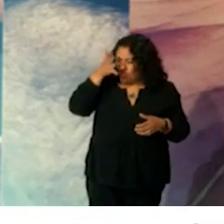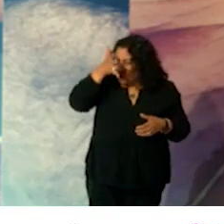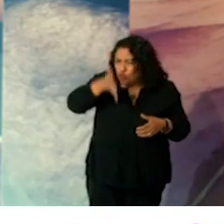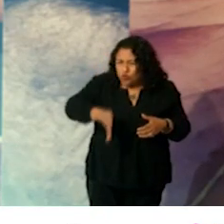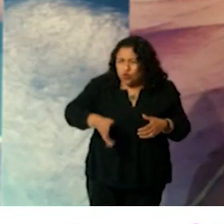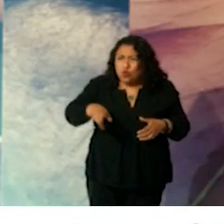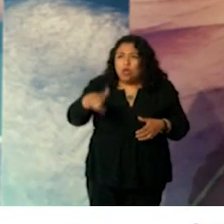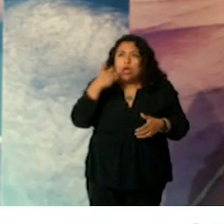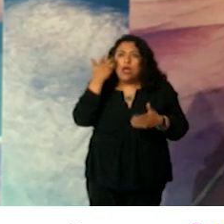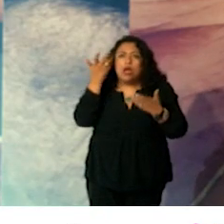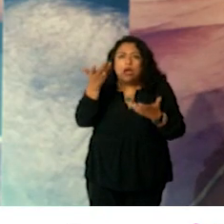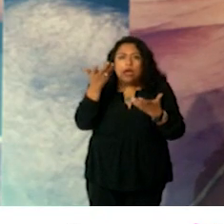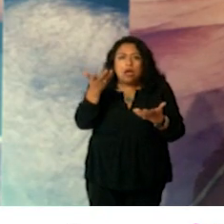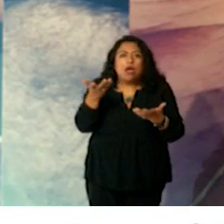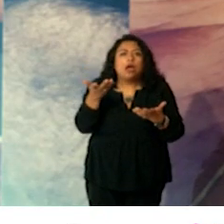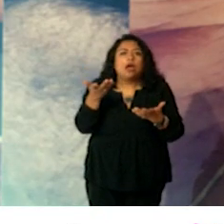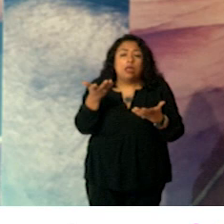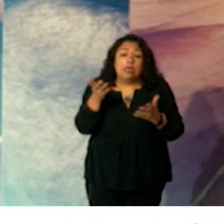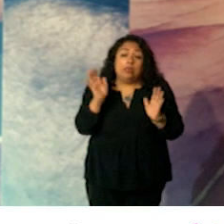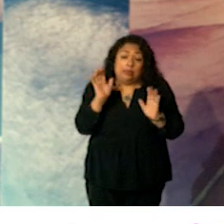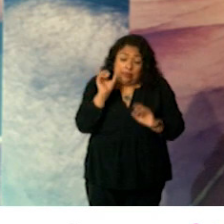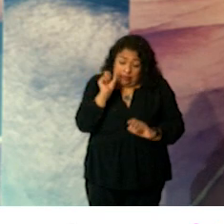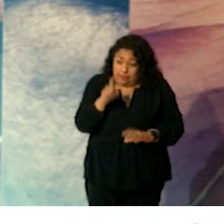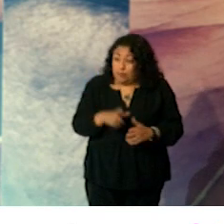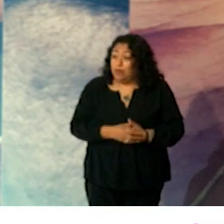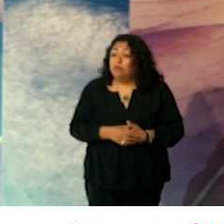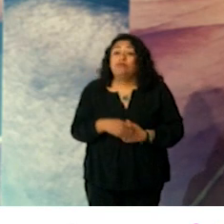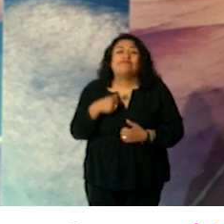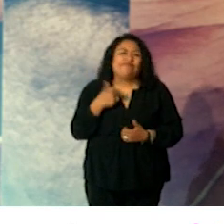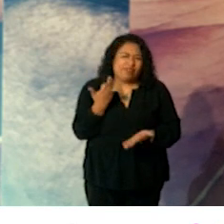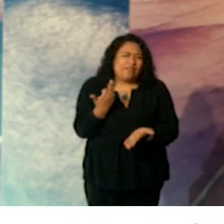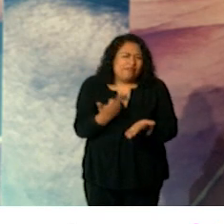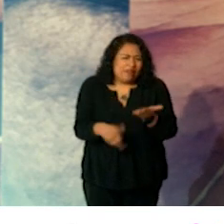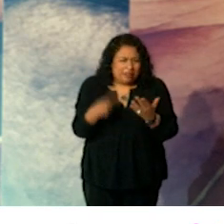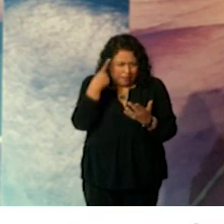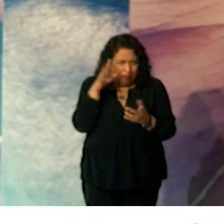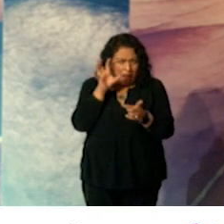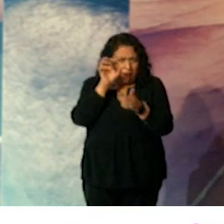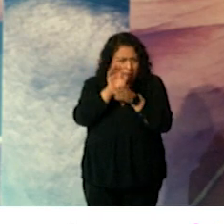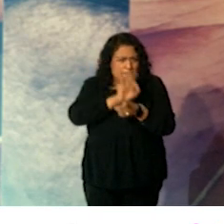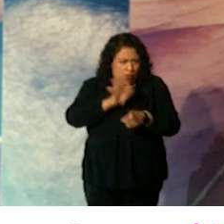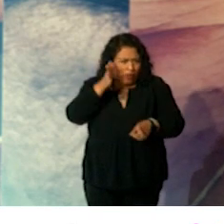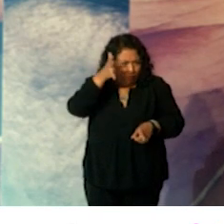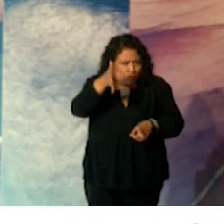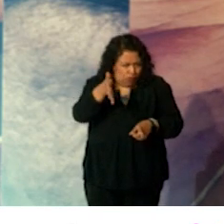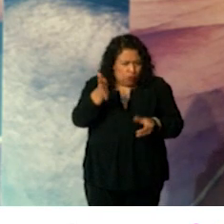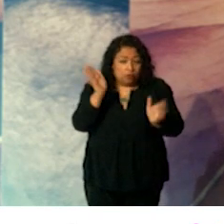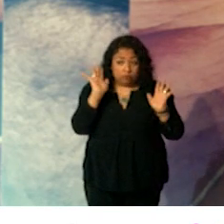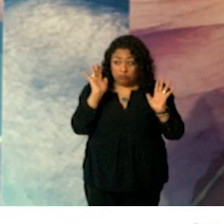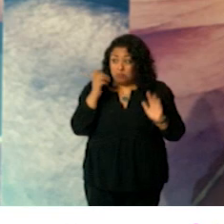que ustedes quisieran ver. Y, sobre todo, ¿qué haría falta para llegar a ese futuro? Entonces, si